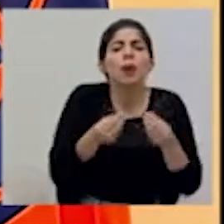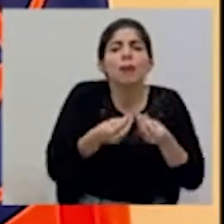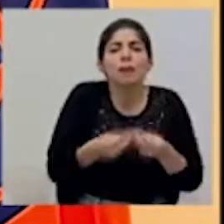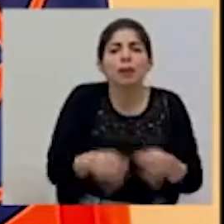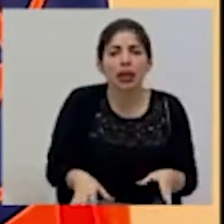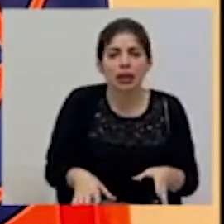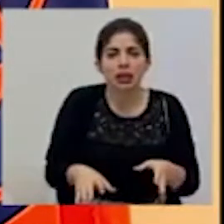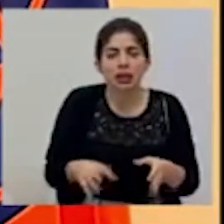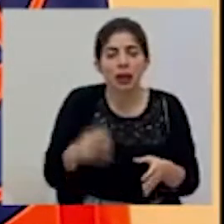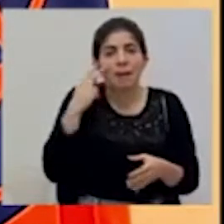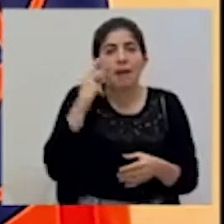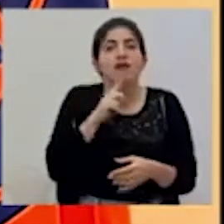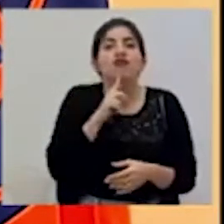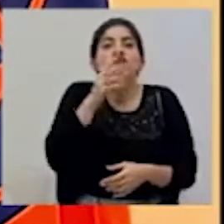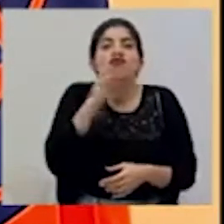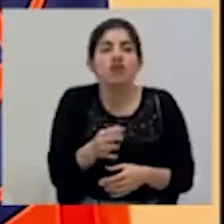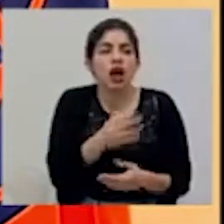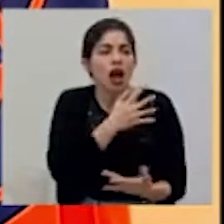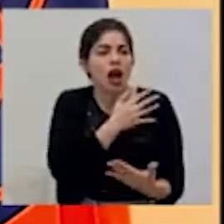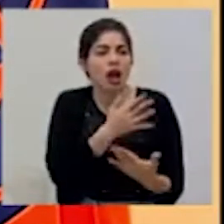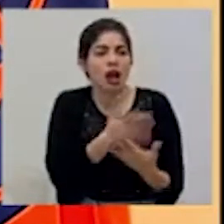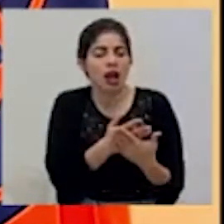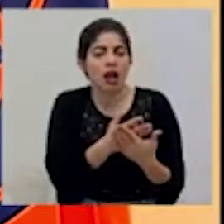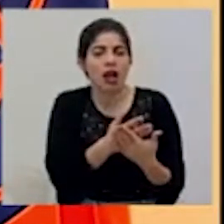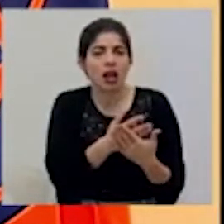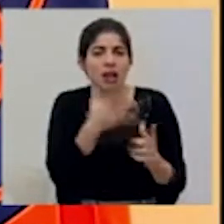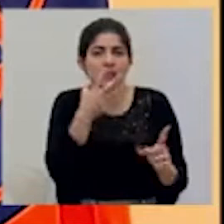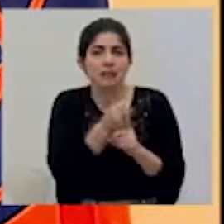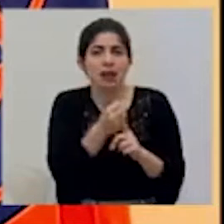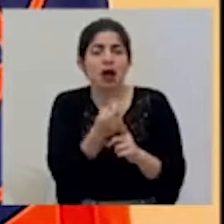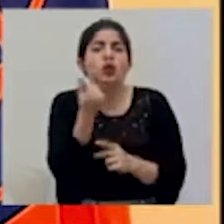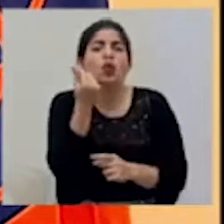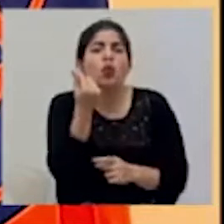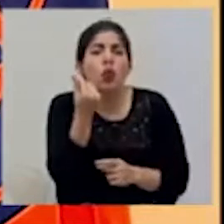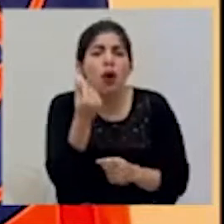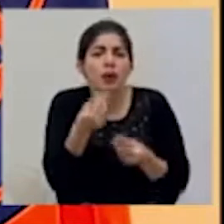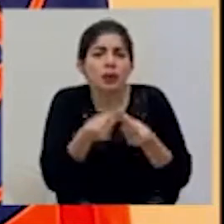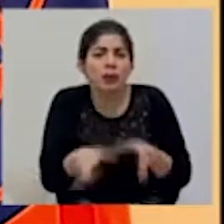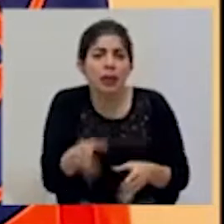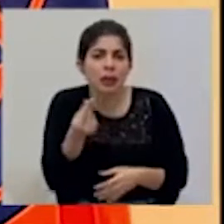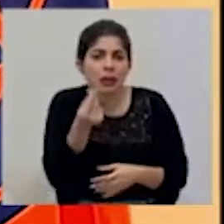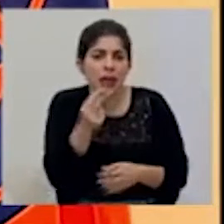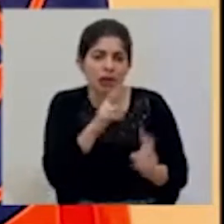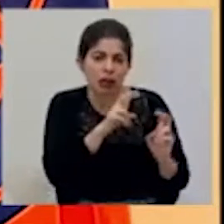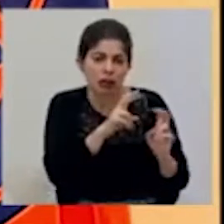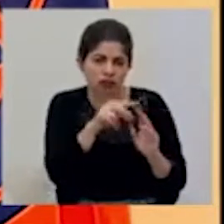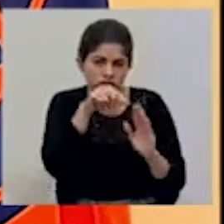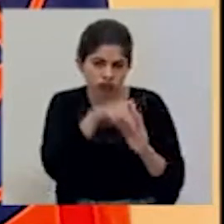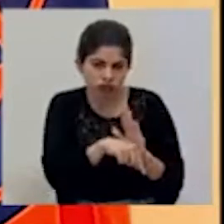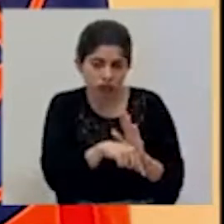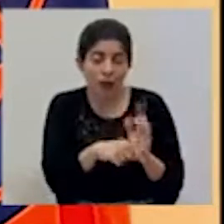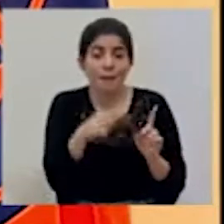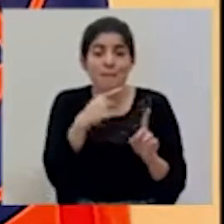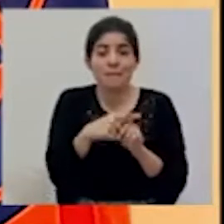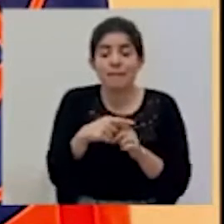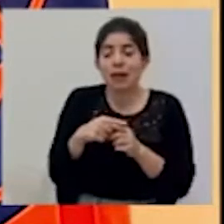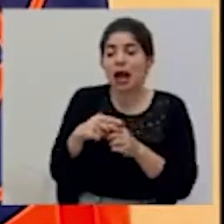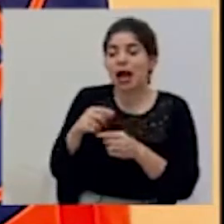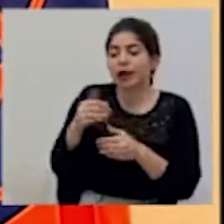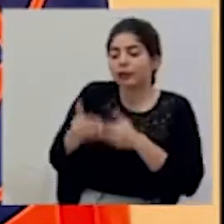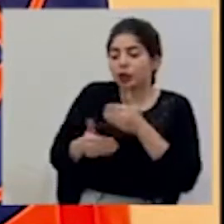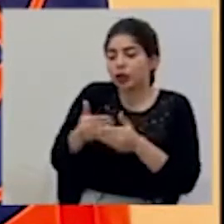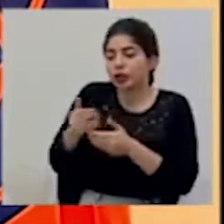efecto real de este impacto y además gestionar los recursos necesarios